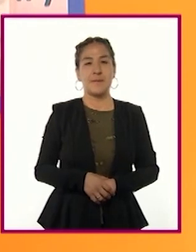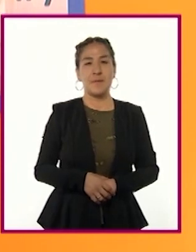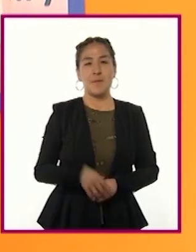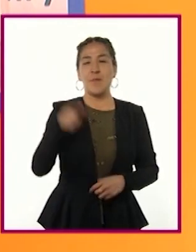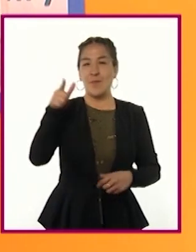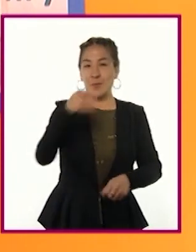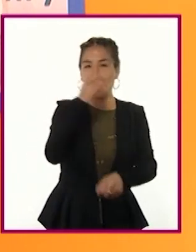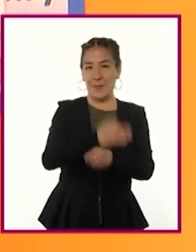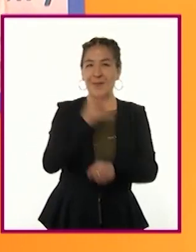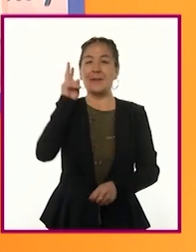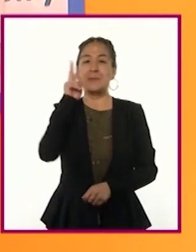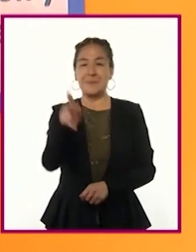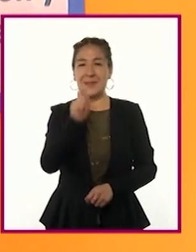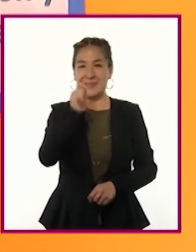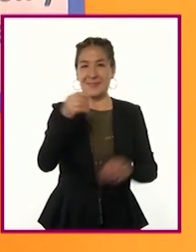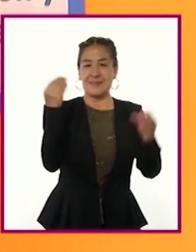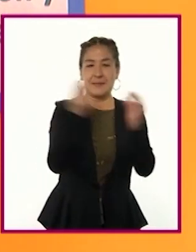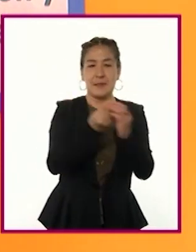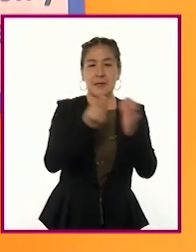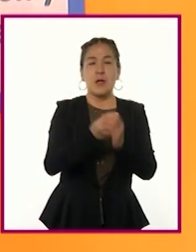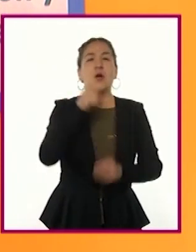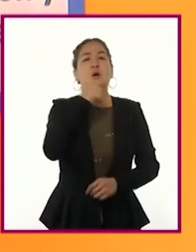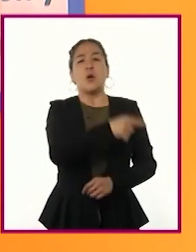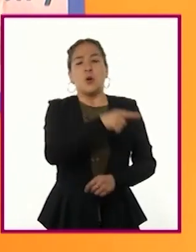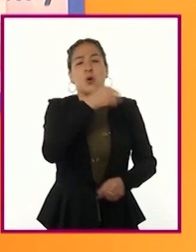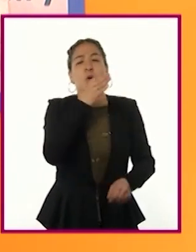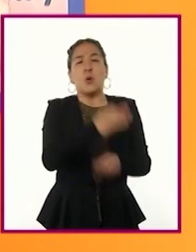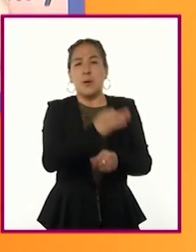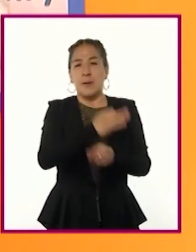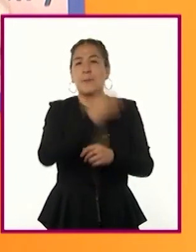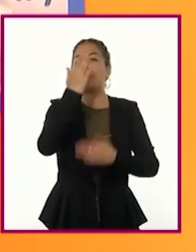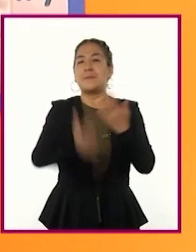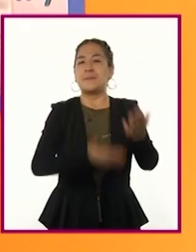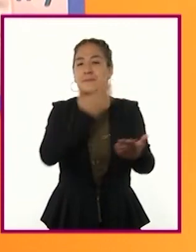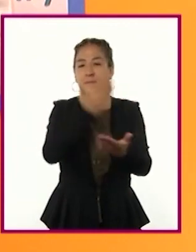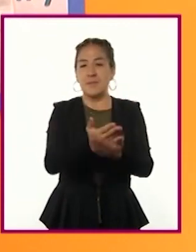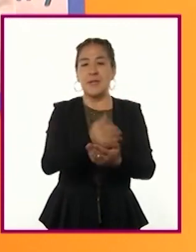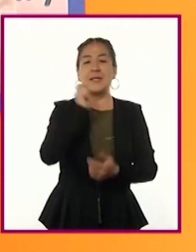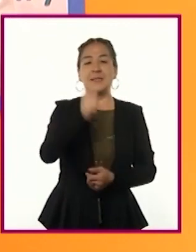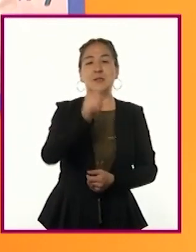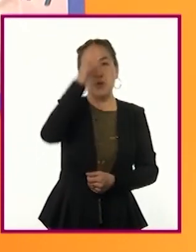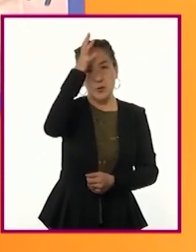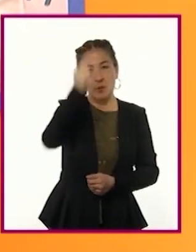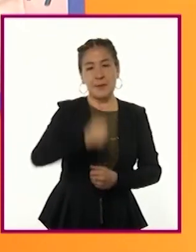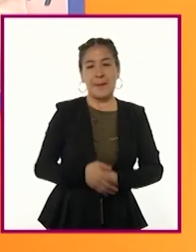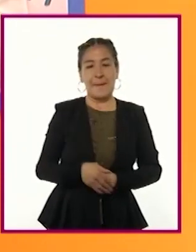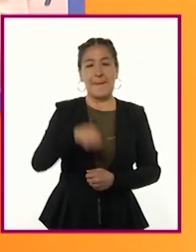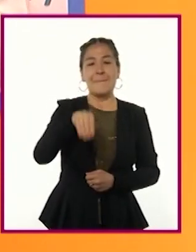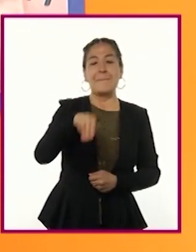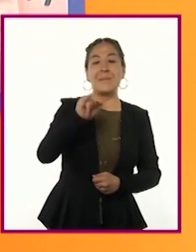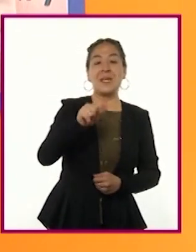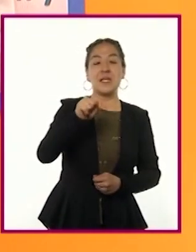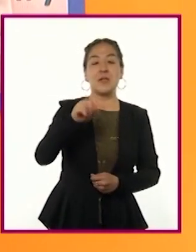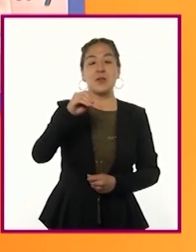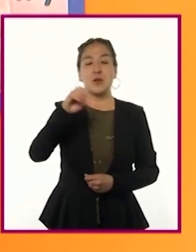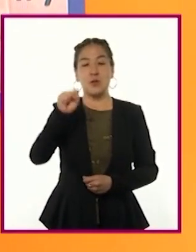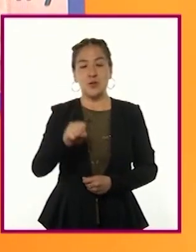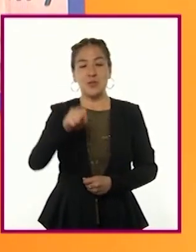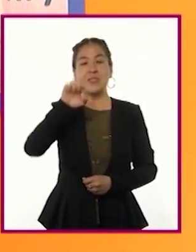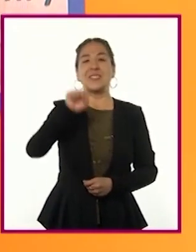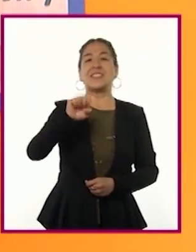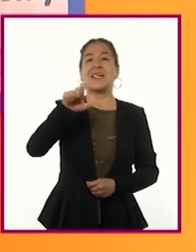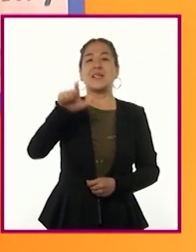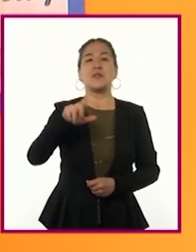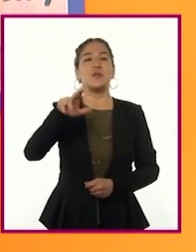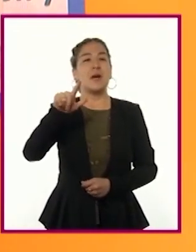Considerando lo que hemos tratado en esta sesión, ¿qué le parece, maestra, si proponemos el concepto de mitos sexuales para que lo agreguen